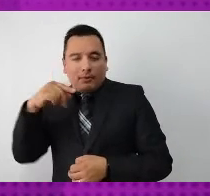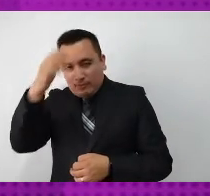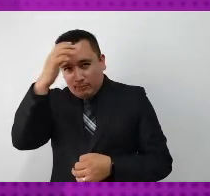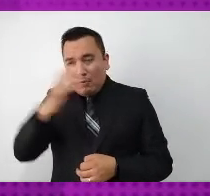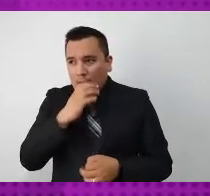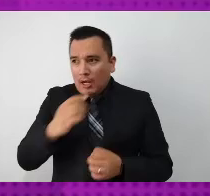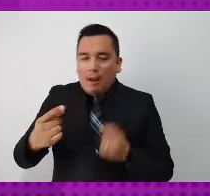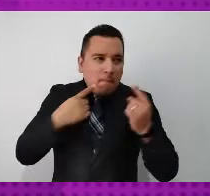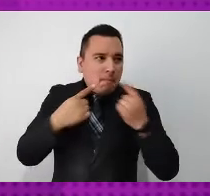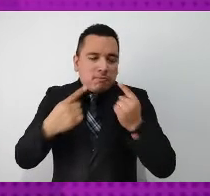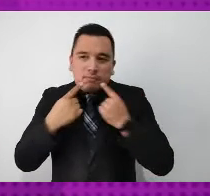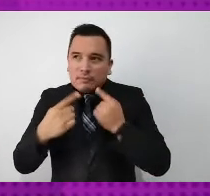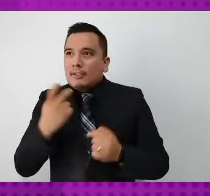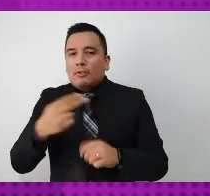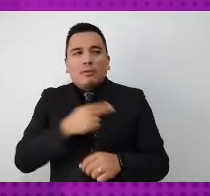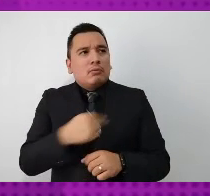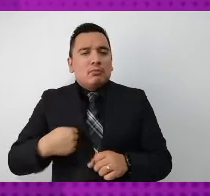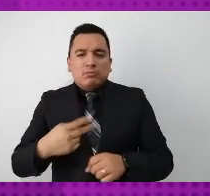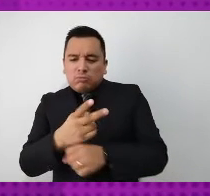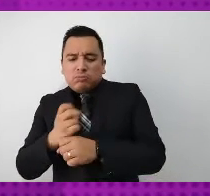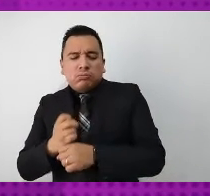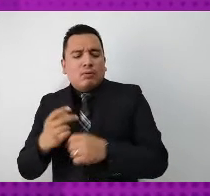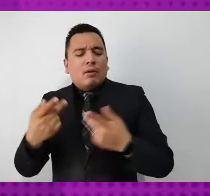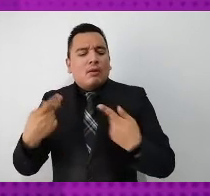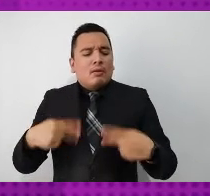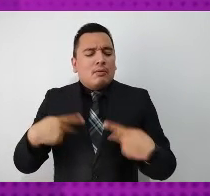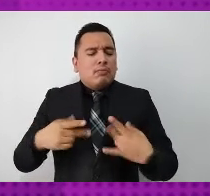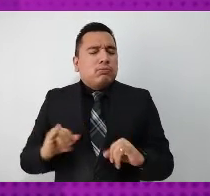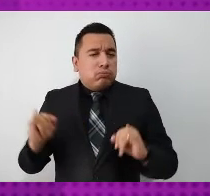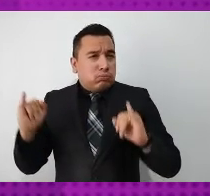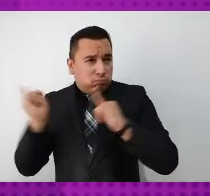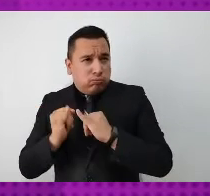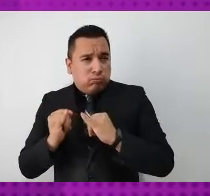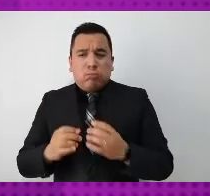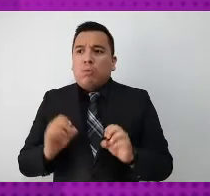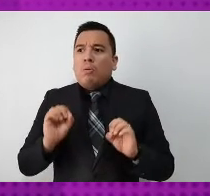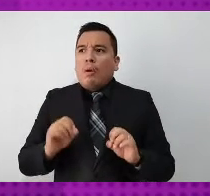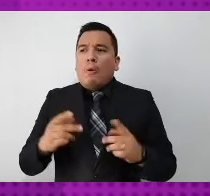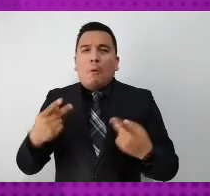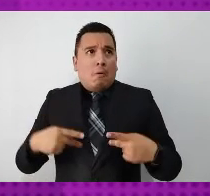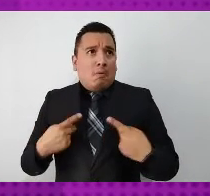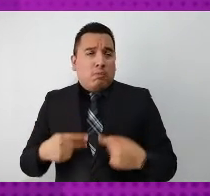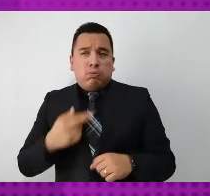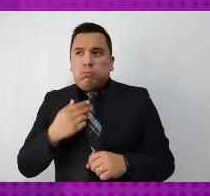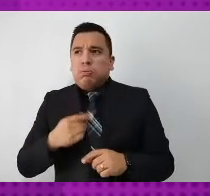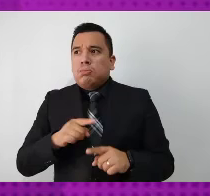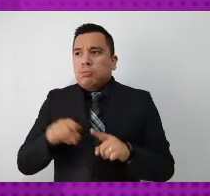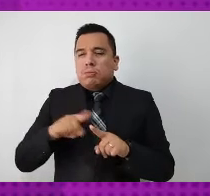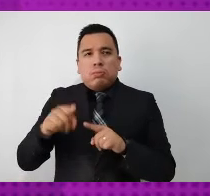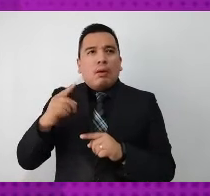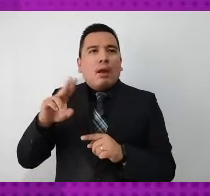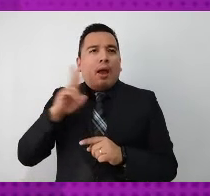activistas para tocar este tema tan relevante que es los derechos políticos-electorales de los grupos en situación de